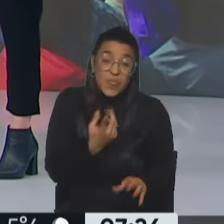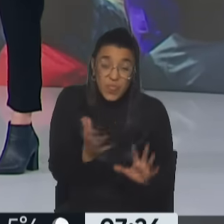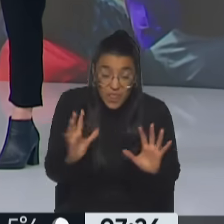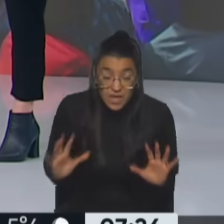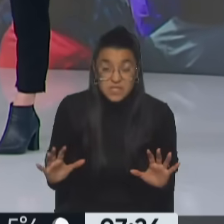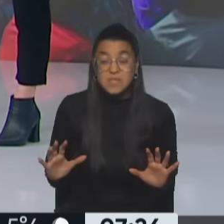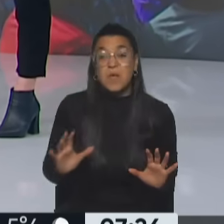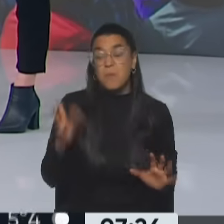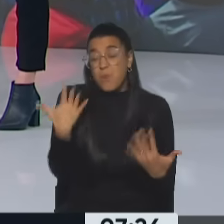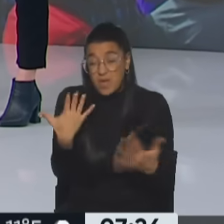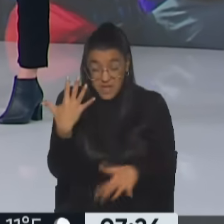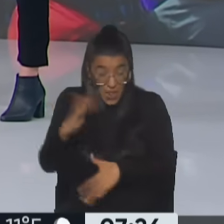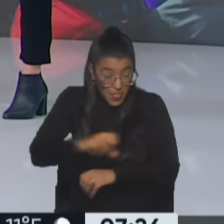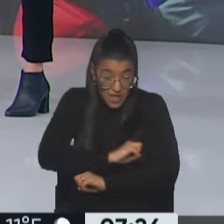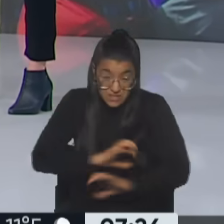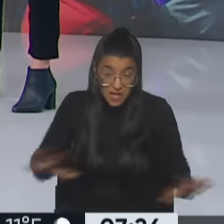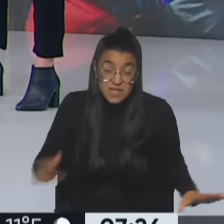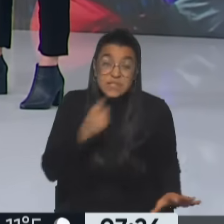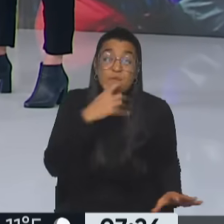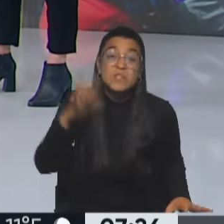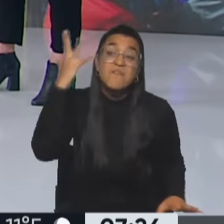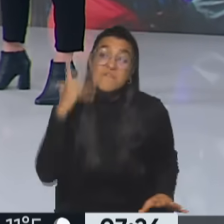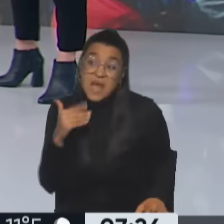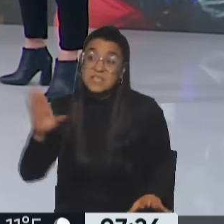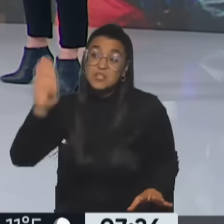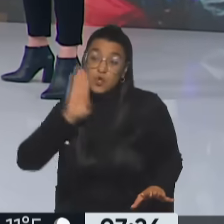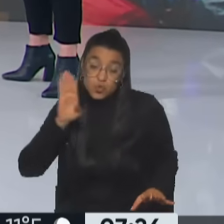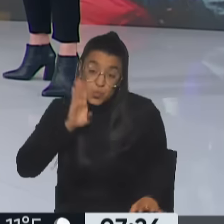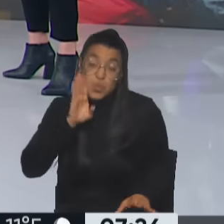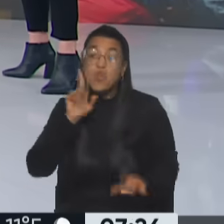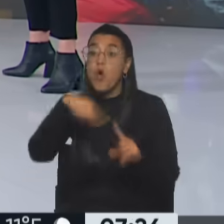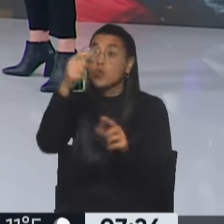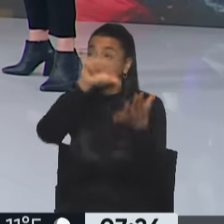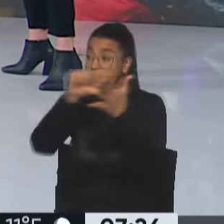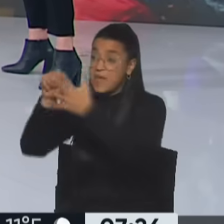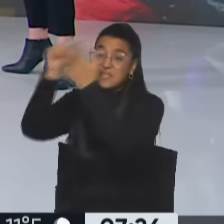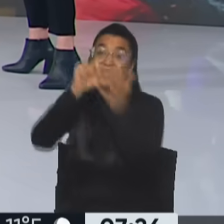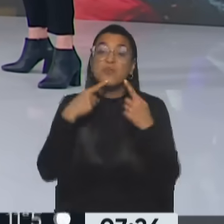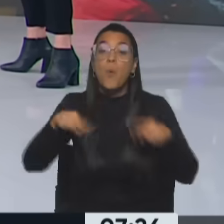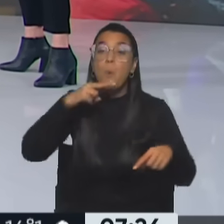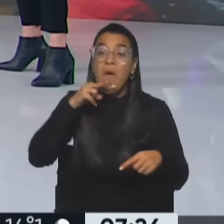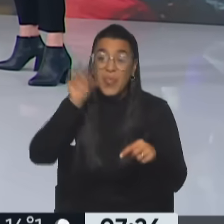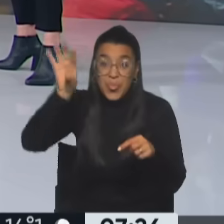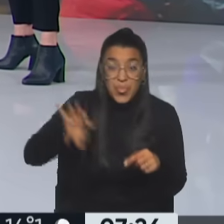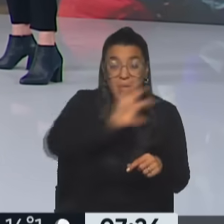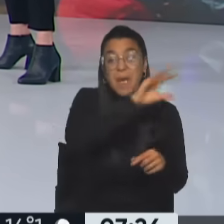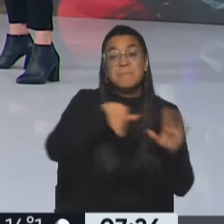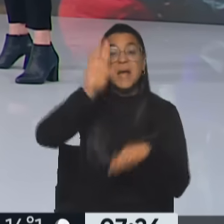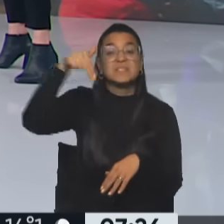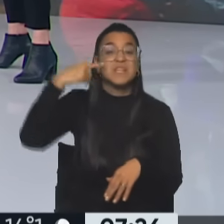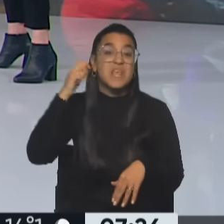podría ser un desastre si finalmente Francia y Estados Unidos, junto a los países que vemos en verde, centralmente